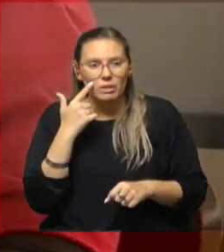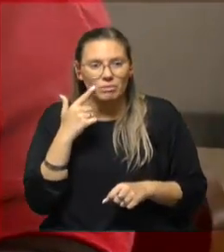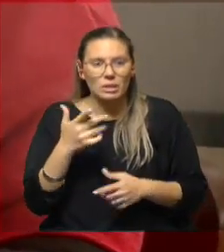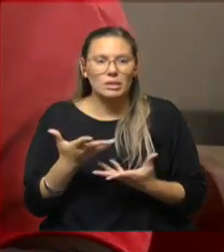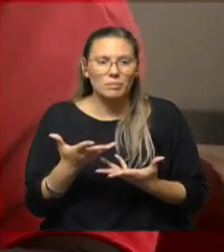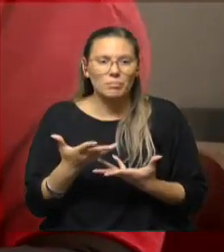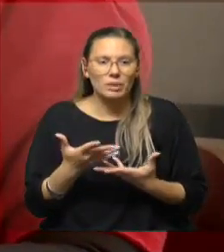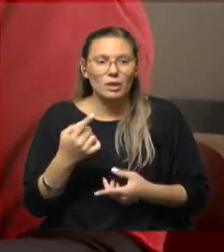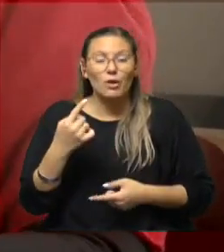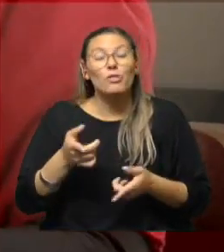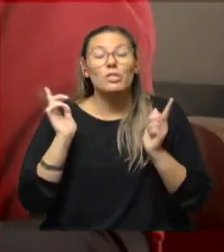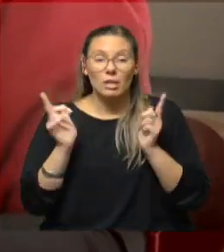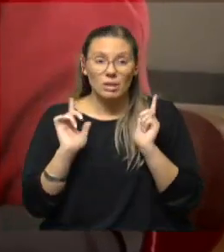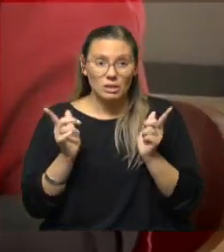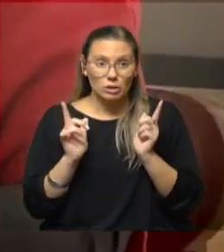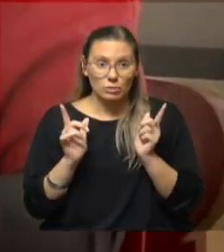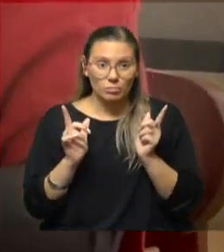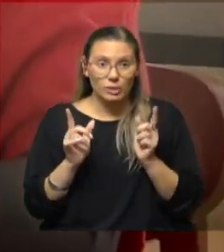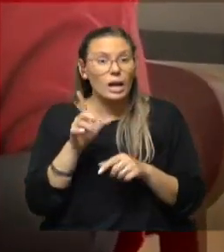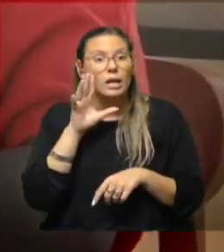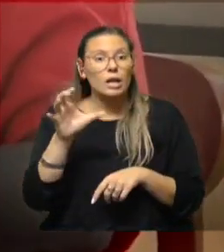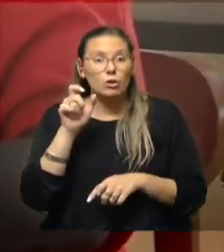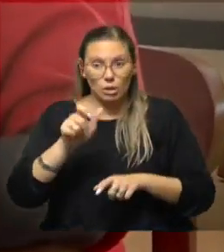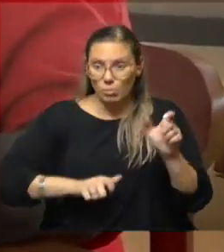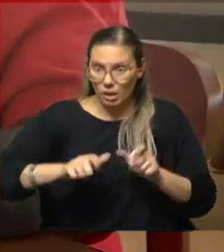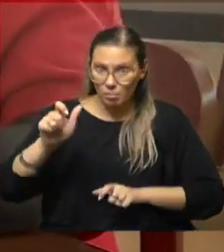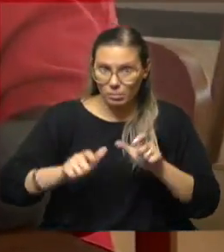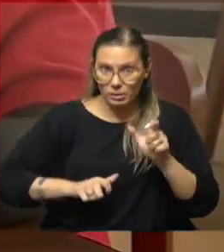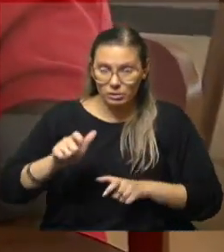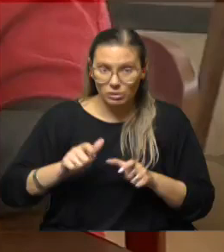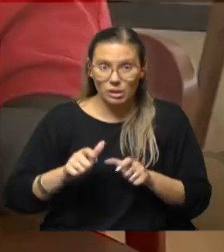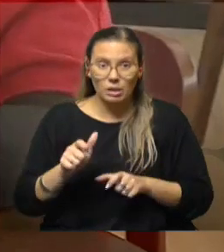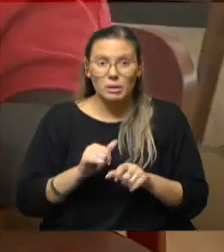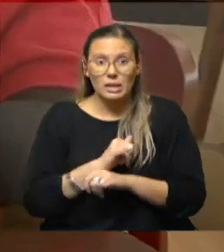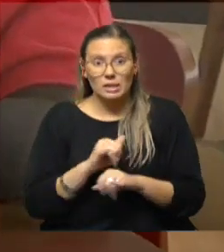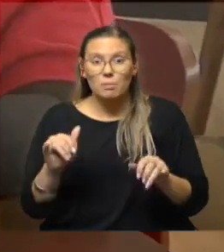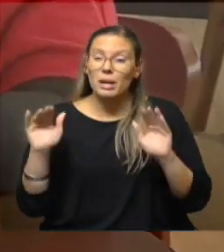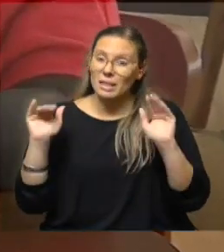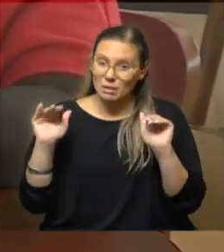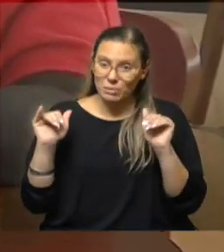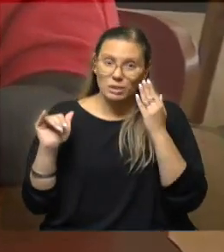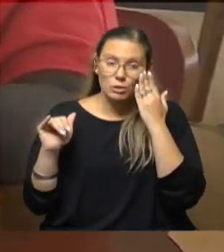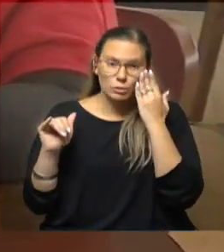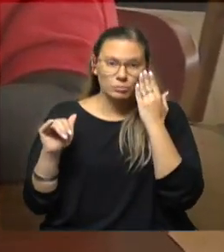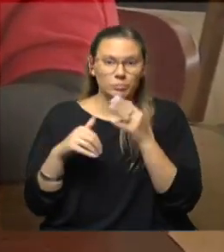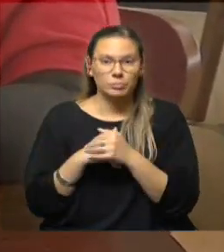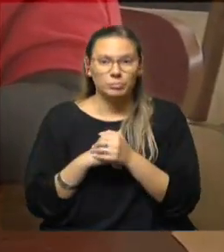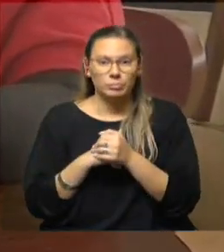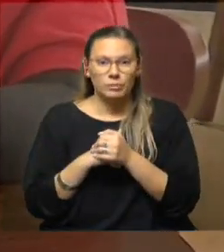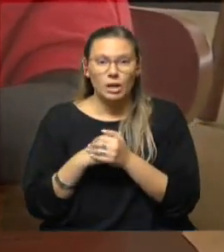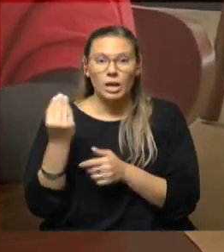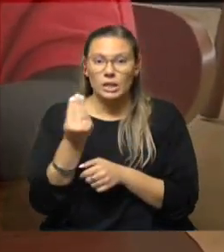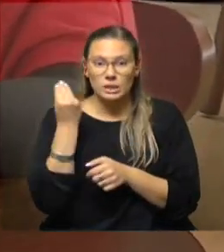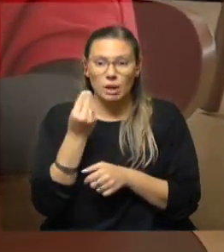tanta diversión. Y bueno, le recordamos a la gente, para ir cerrando y para despedirnos, bueno, que el